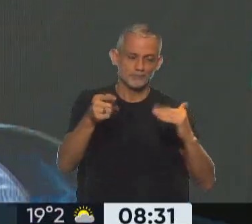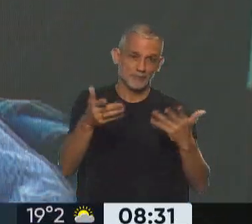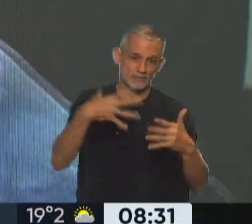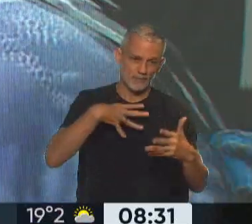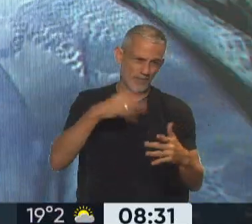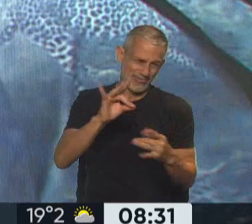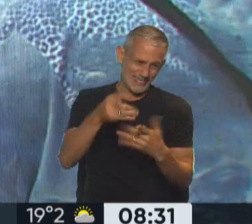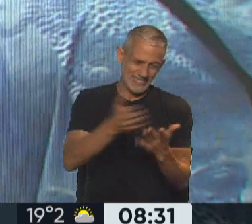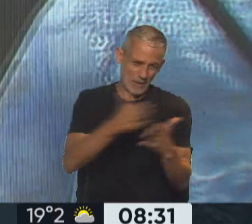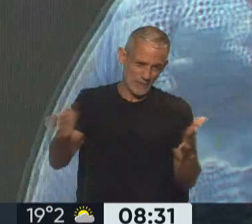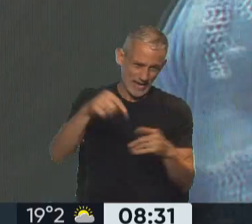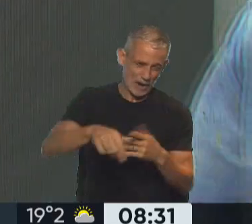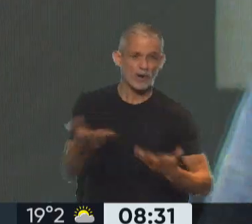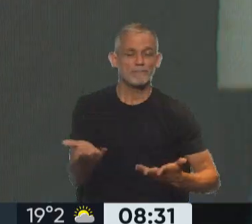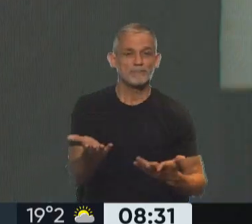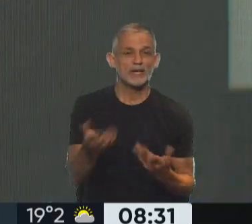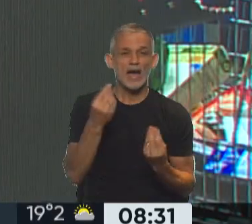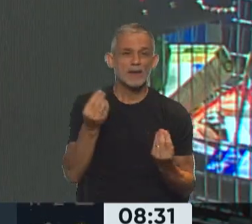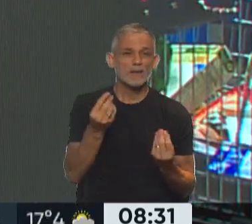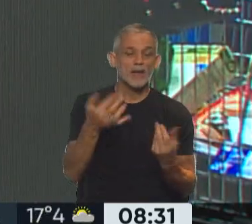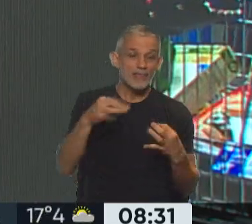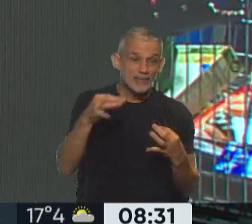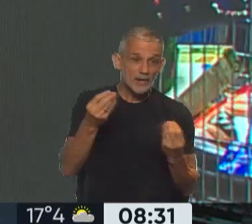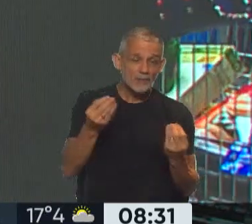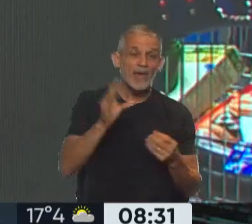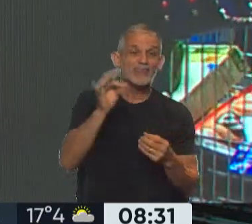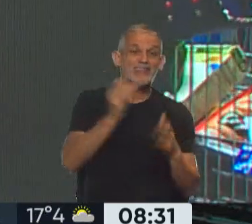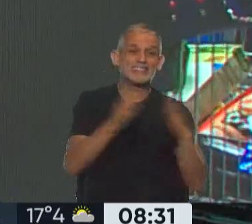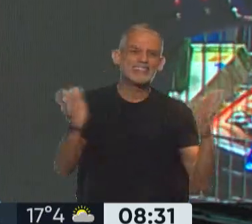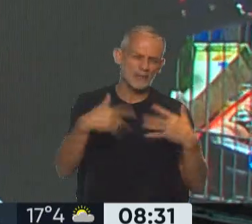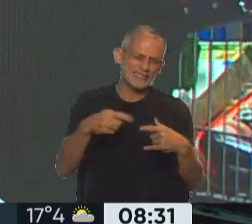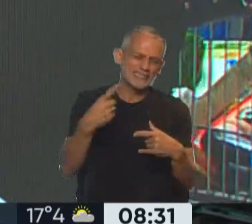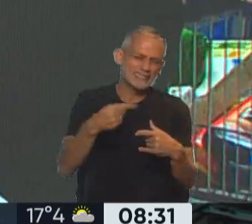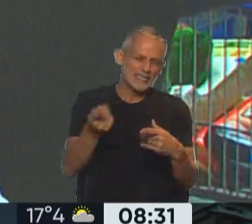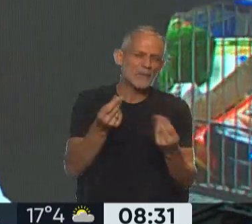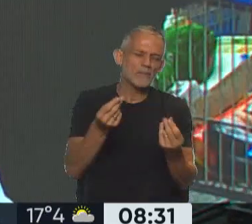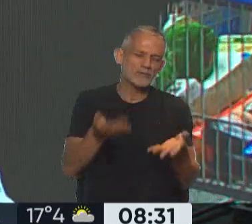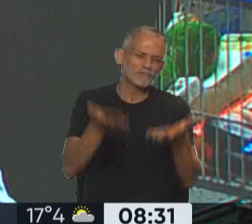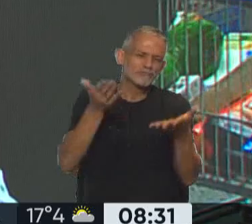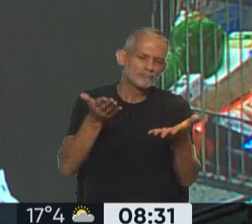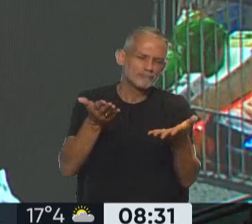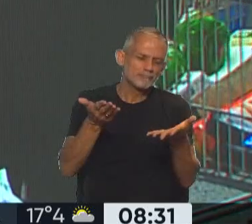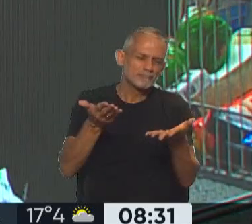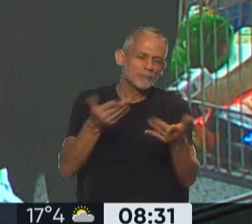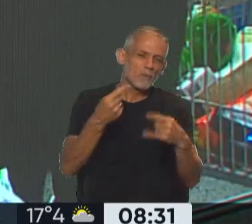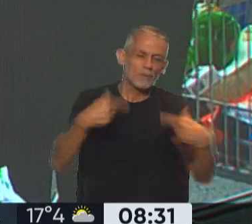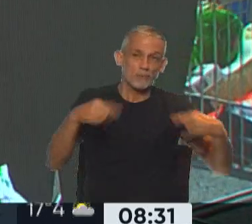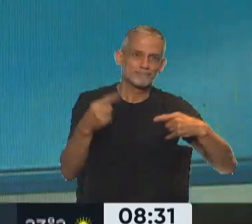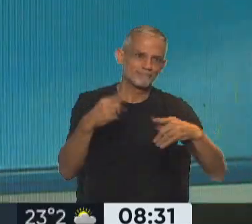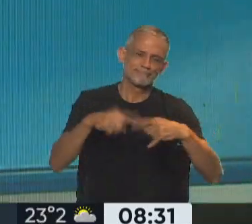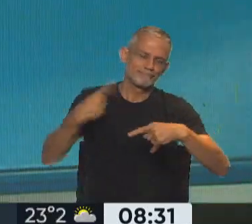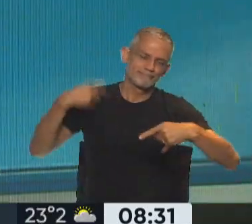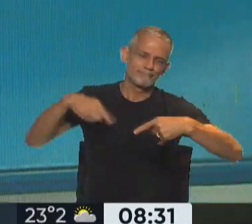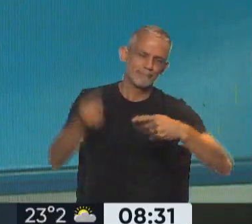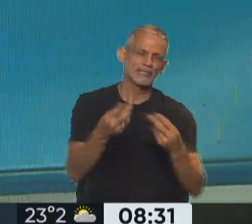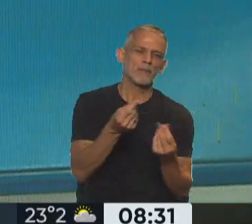para el mes en curso. En realidad hay que tener en cuenta, hay que decir también que diciembre suele ser un mes donde los precios se recalientan porque históricamente hay